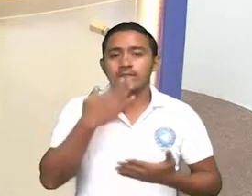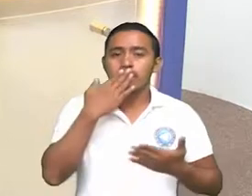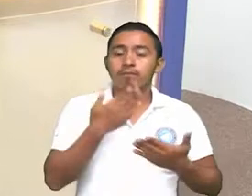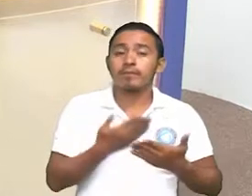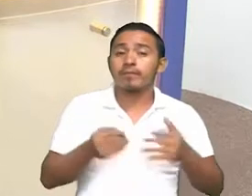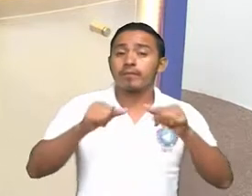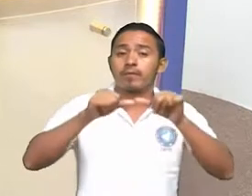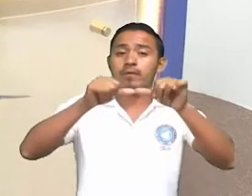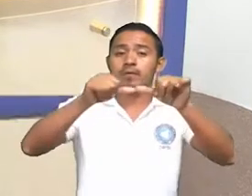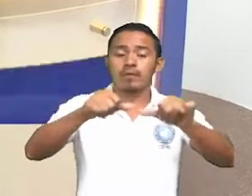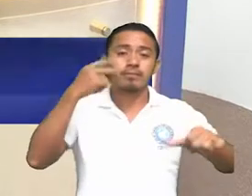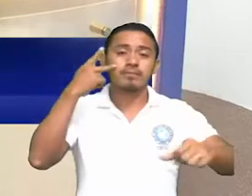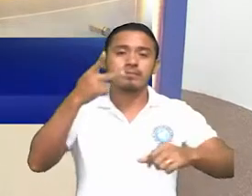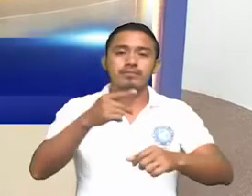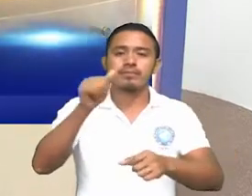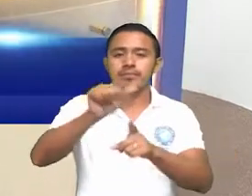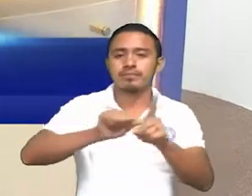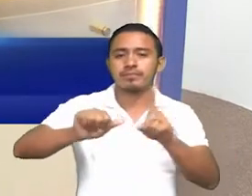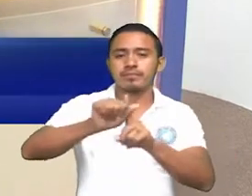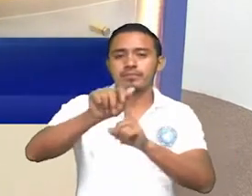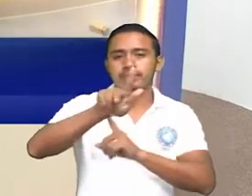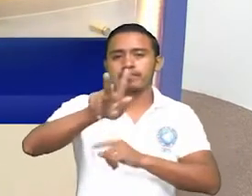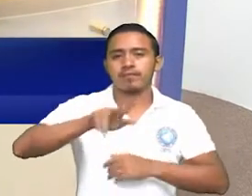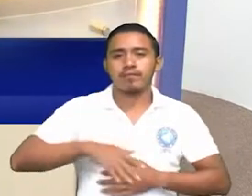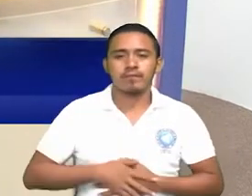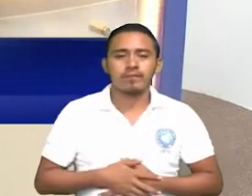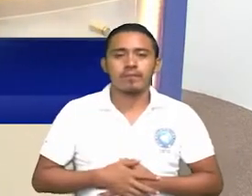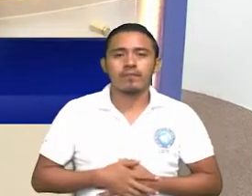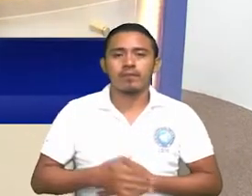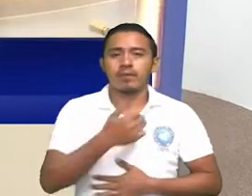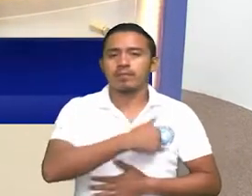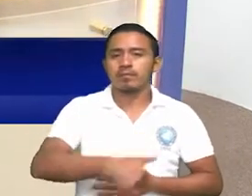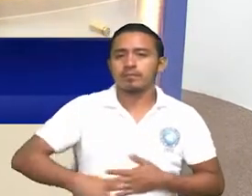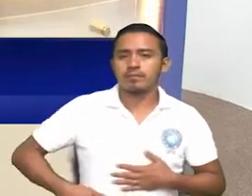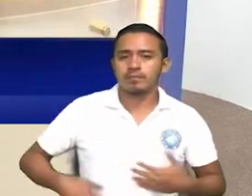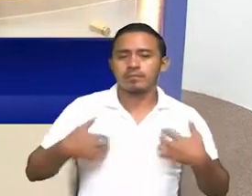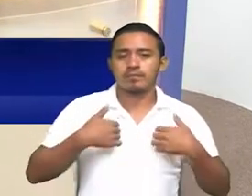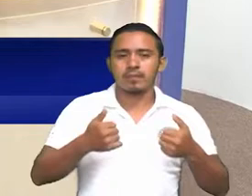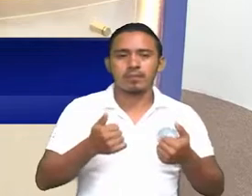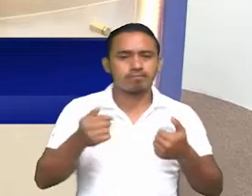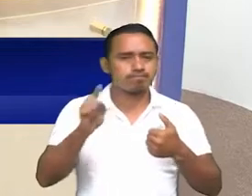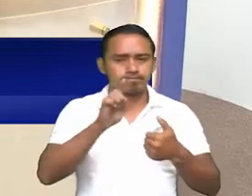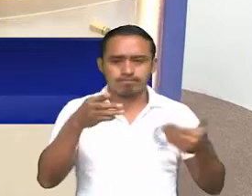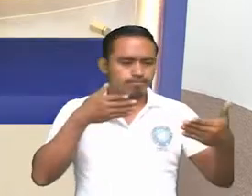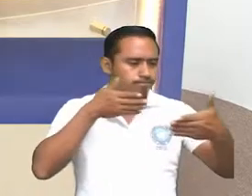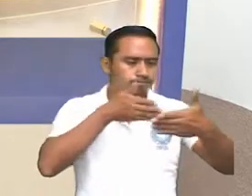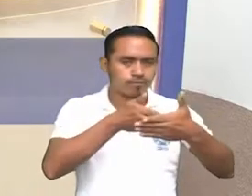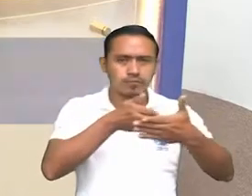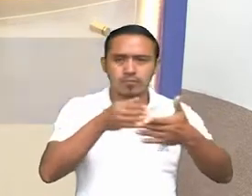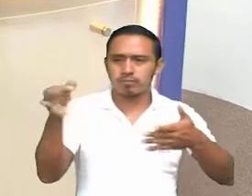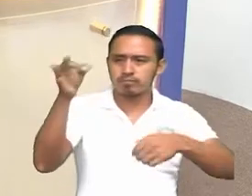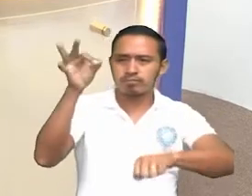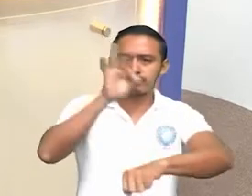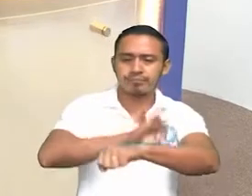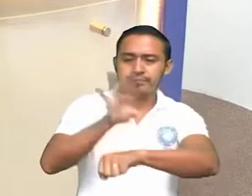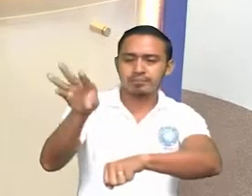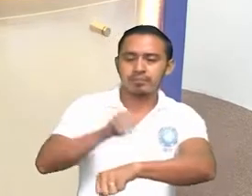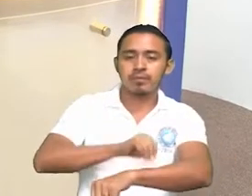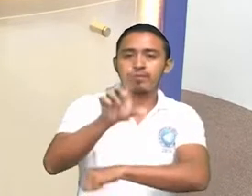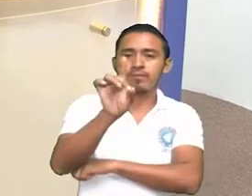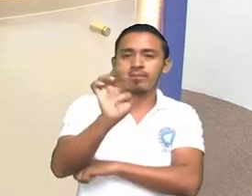Gracias por continuar sintonizando Noticias Asamblea TV. El Ministerio de Salud no para su lucha contra los mosquitos transmisores del